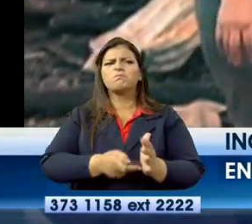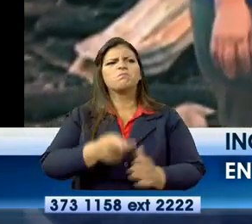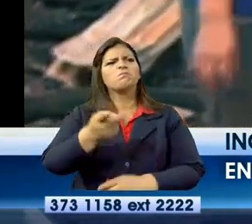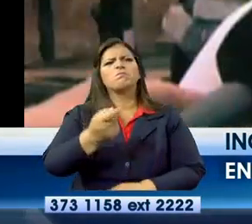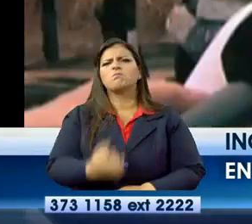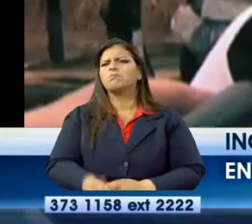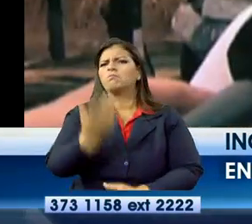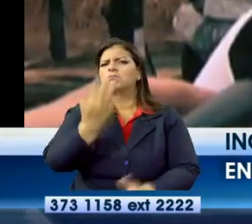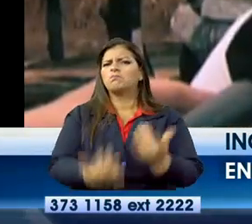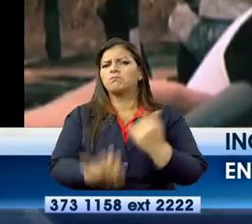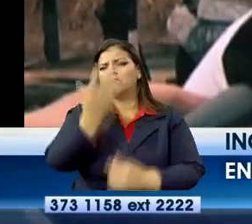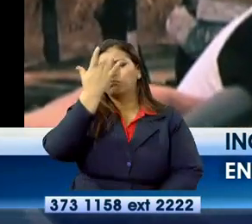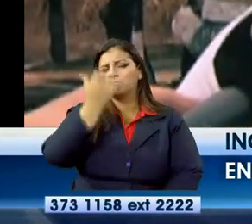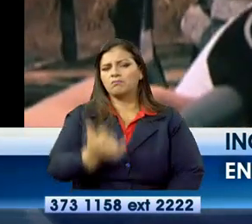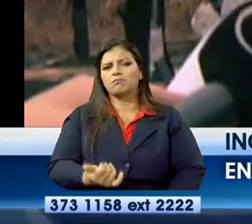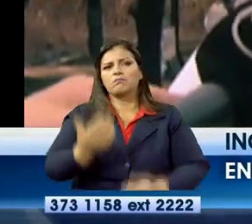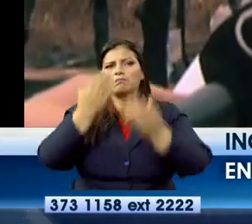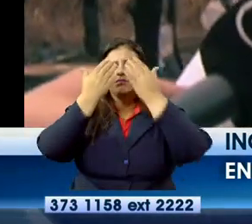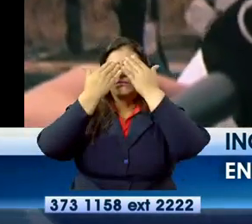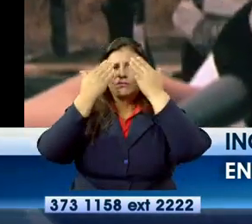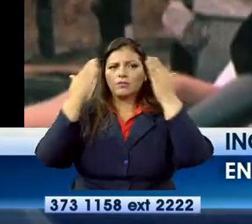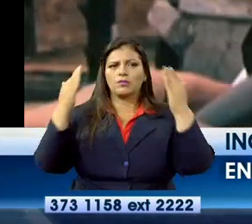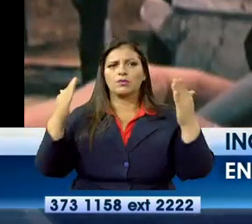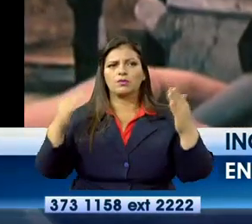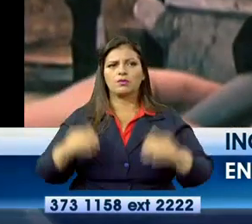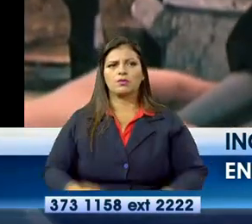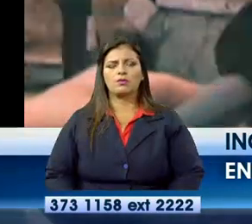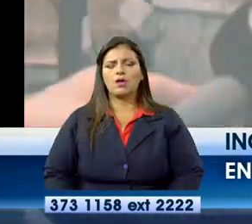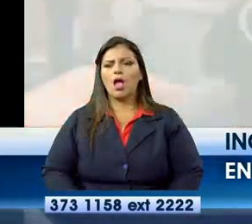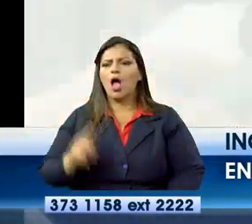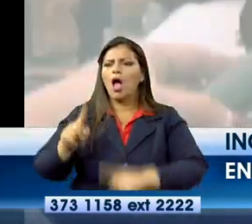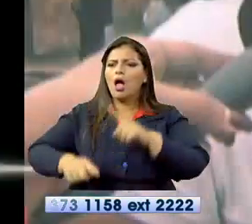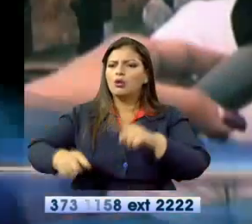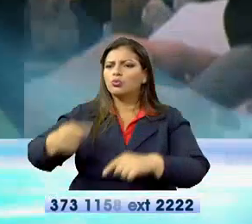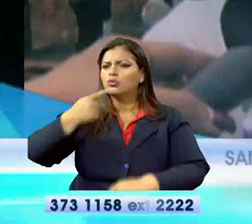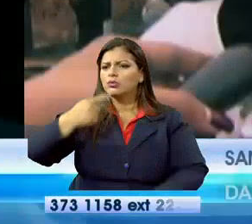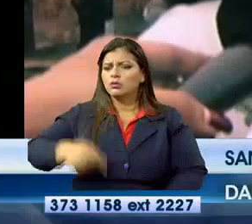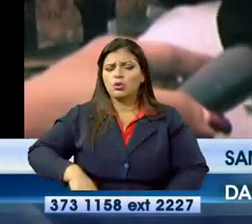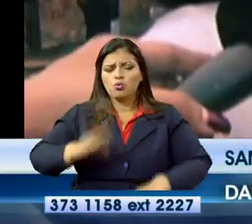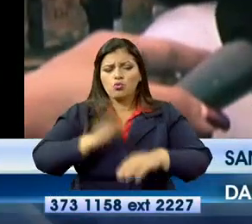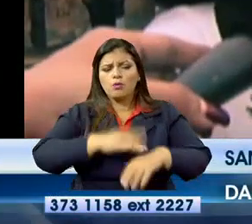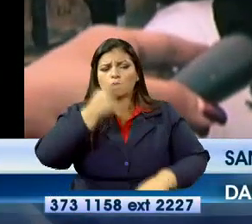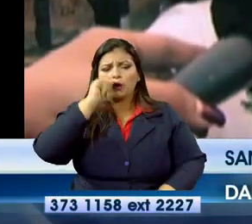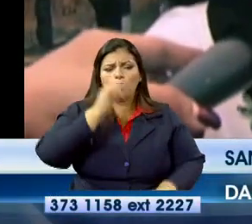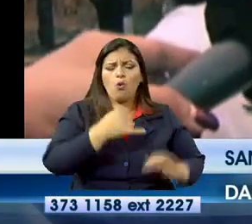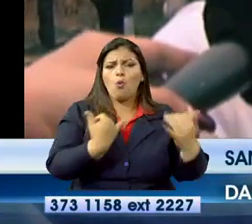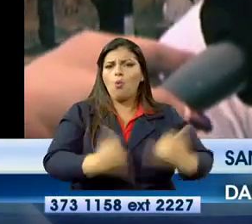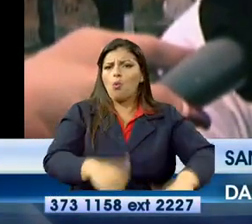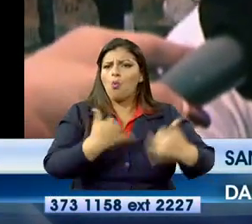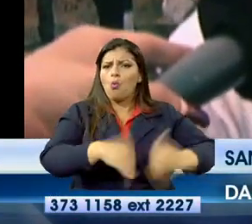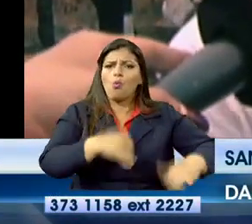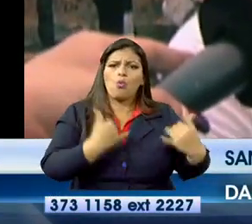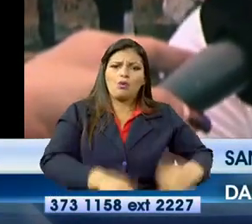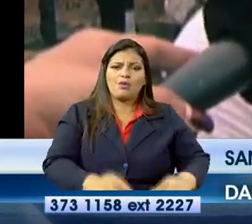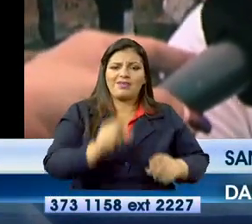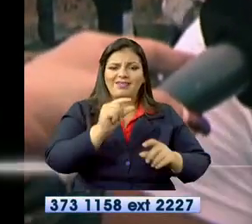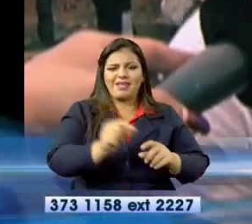gente dice que no vieron nada, que no vieron nada. Otros dicen que no, que habían unos niños jugando con fuego. Así dice que estaban jugando